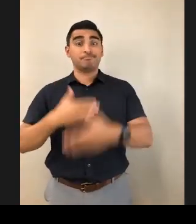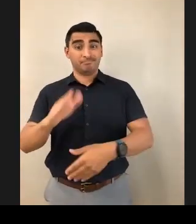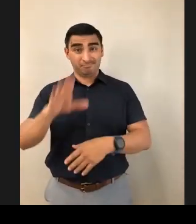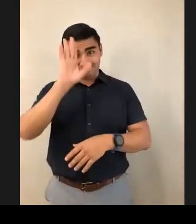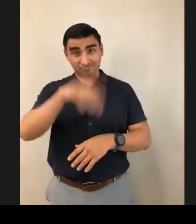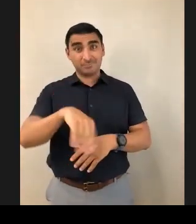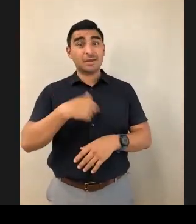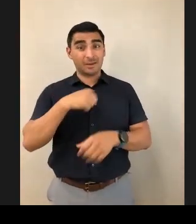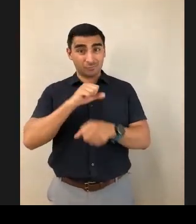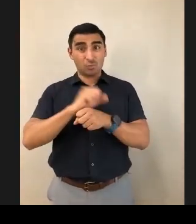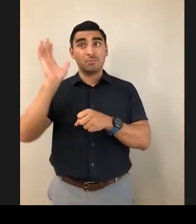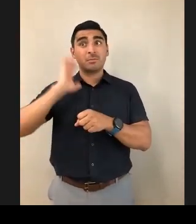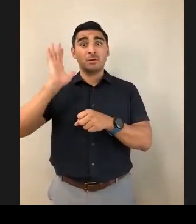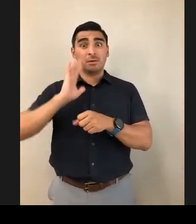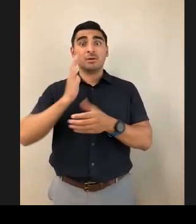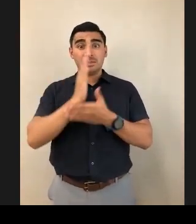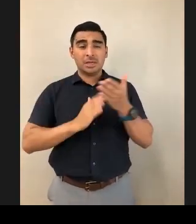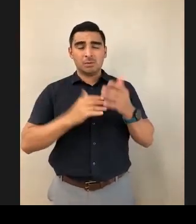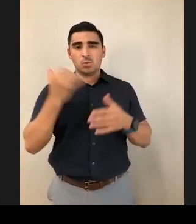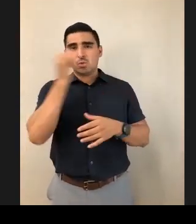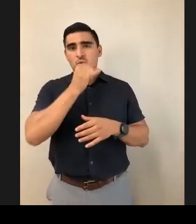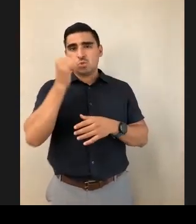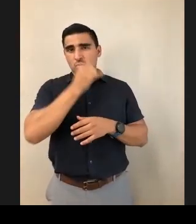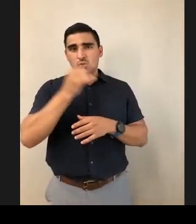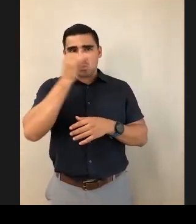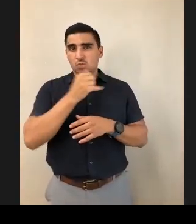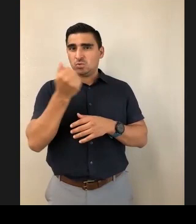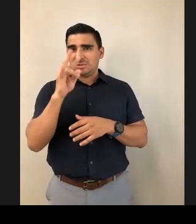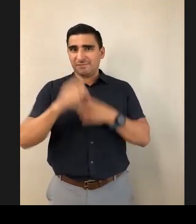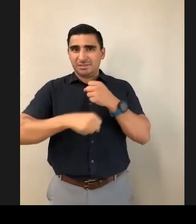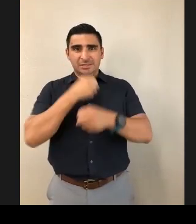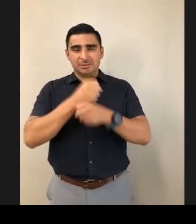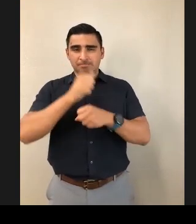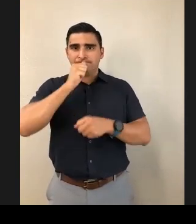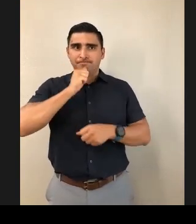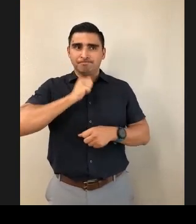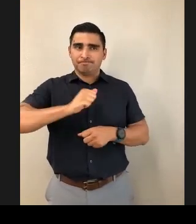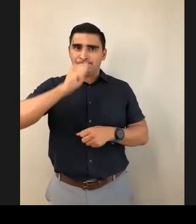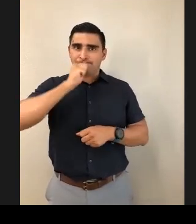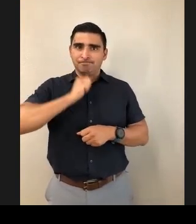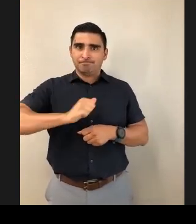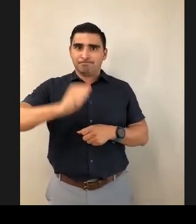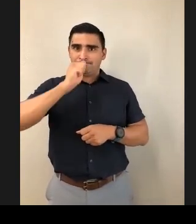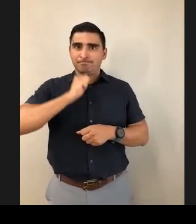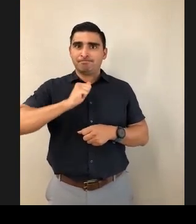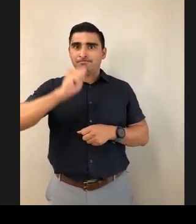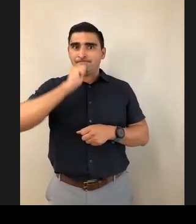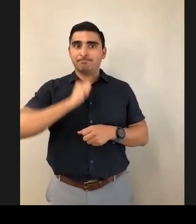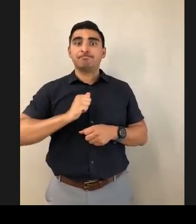He trabajado en circunstancias sumamente difíciles por 17 años.